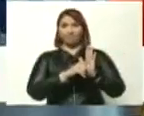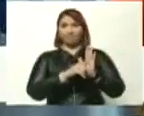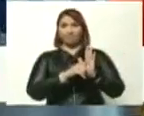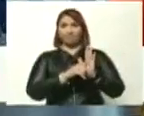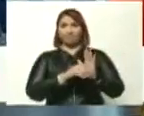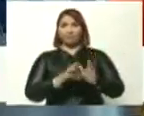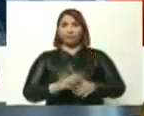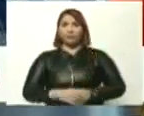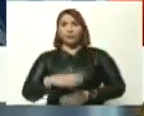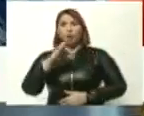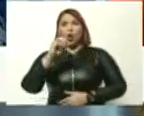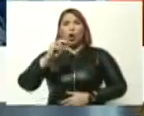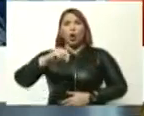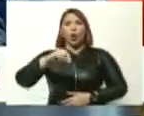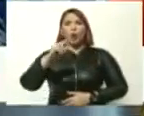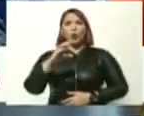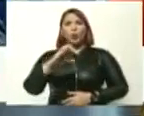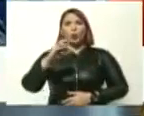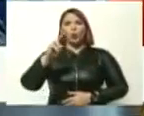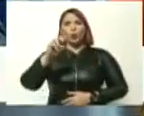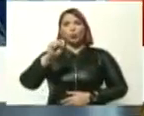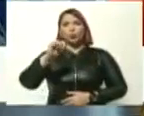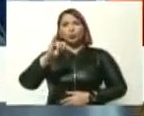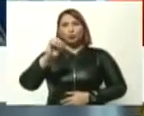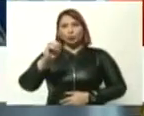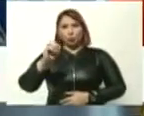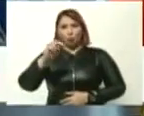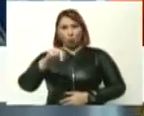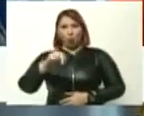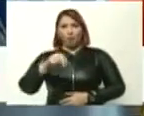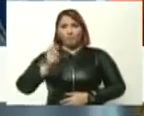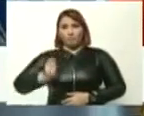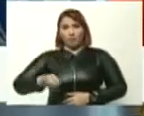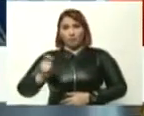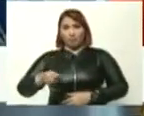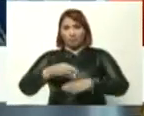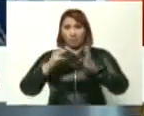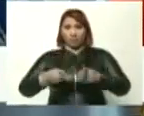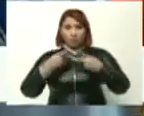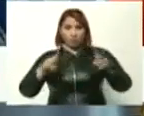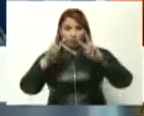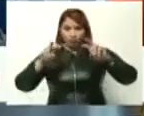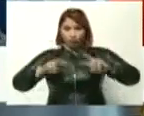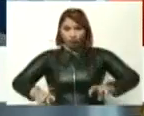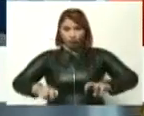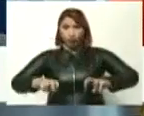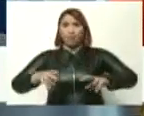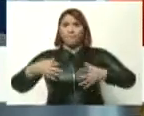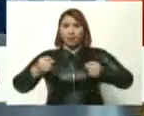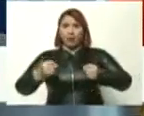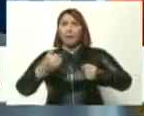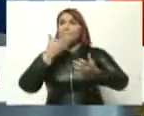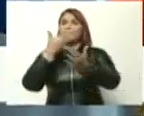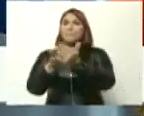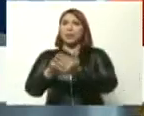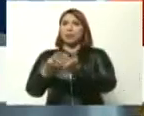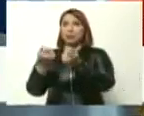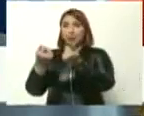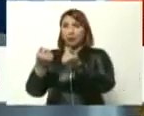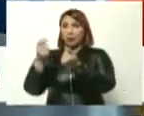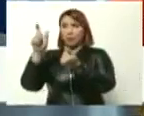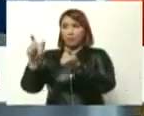concusión. El fiscal del Ministerio Público, en una investigación penal que adelanta, le pide dinero al imputado o